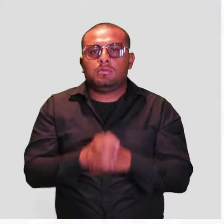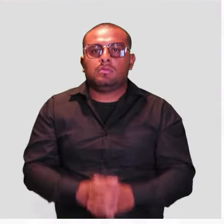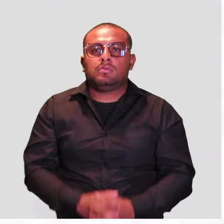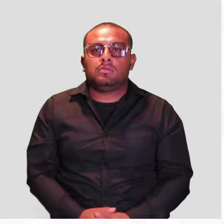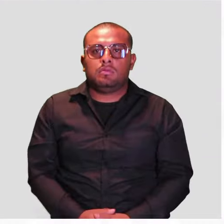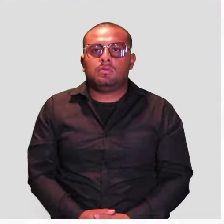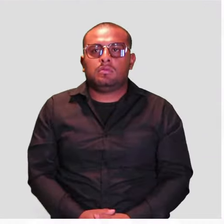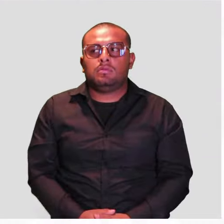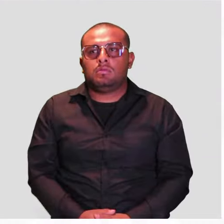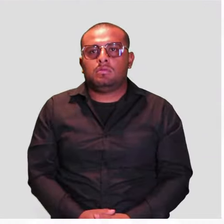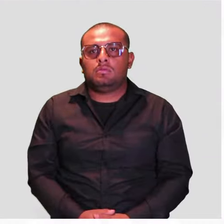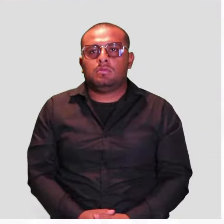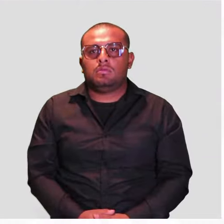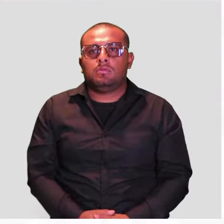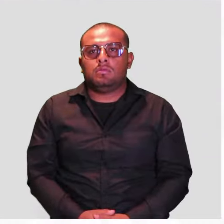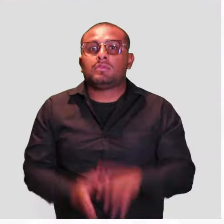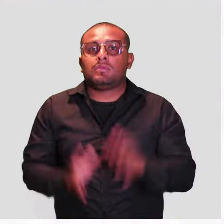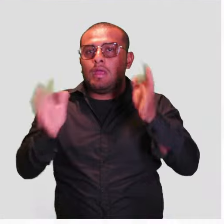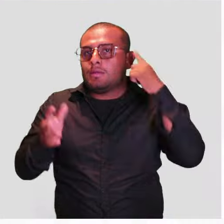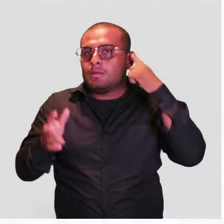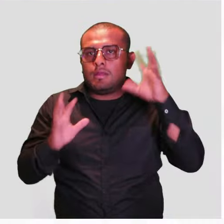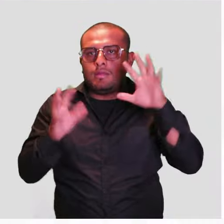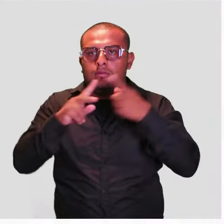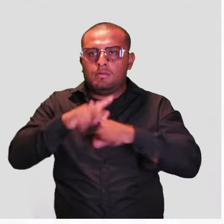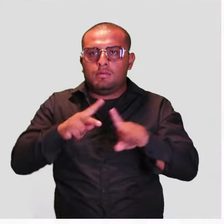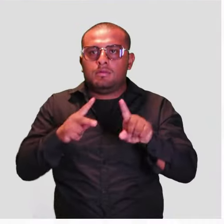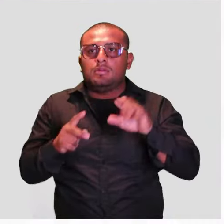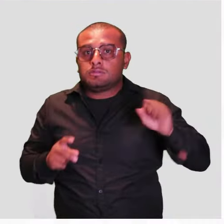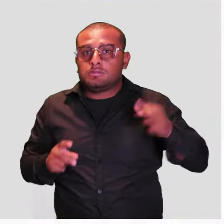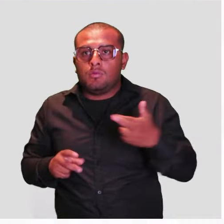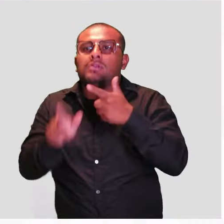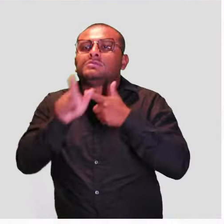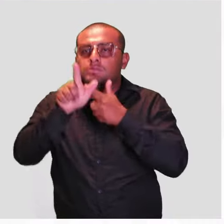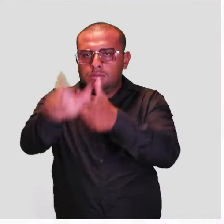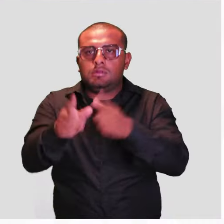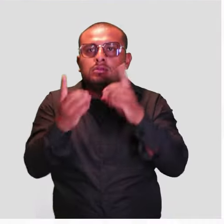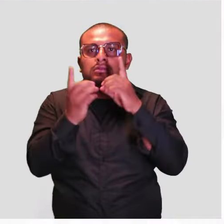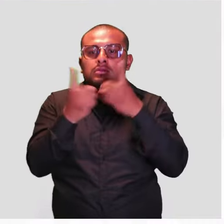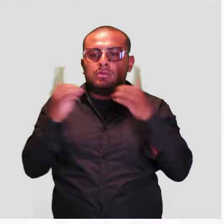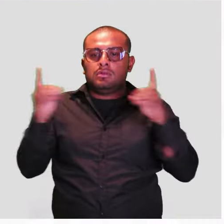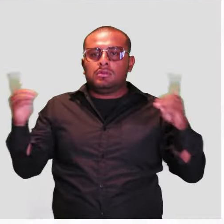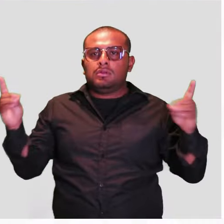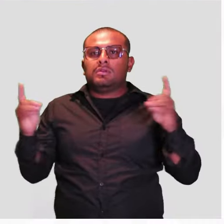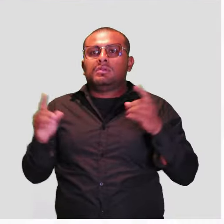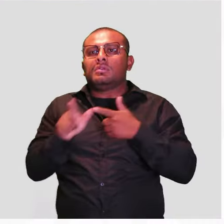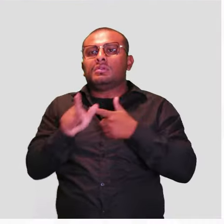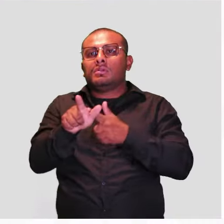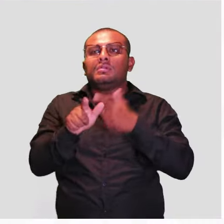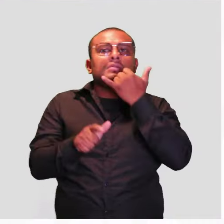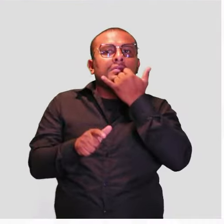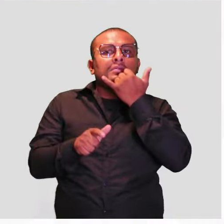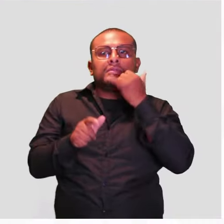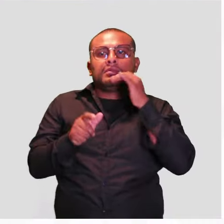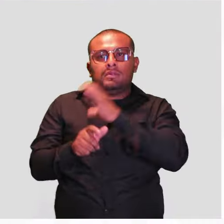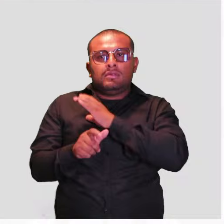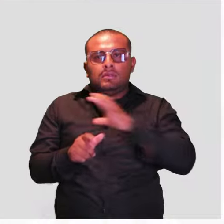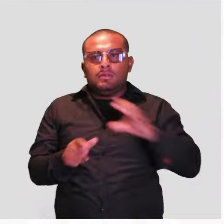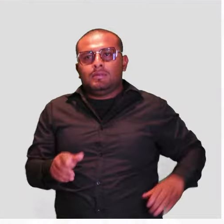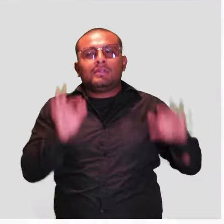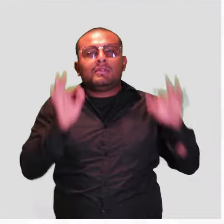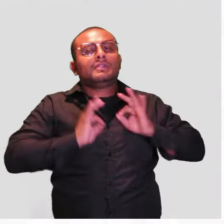porque requiere que San Juan del Río avance, que se desarrolle económica y... Candidata Vania Camacho